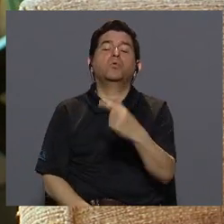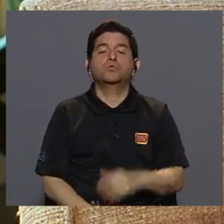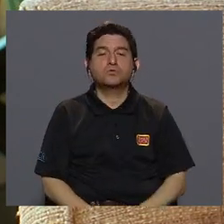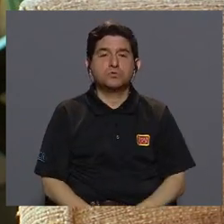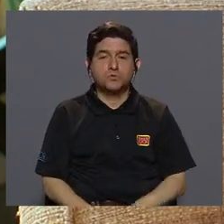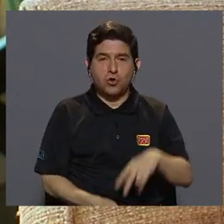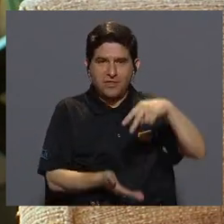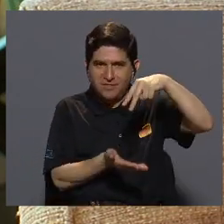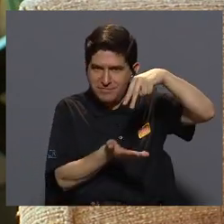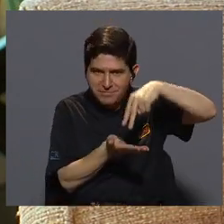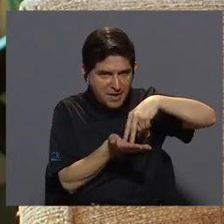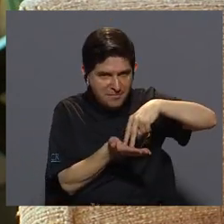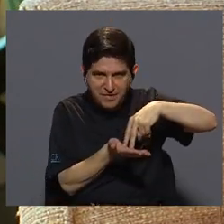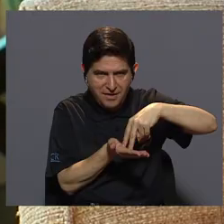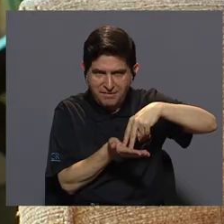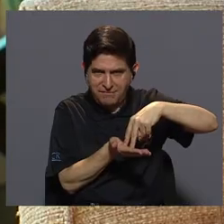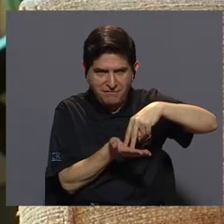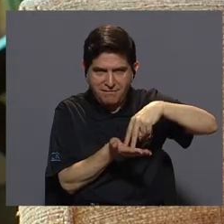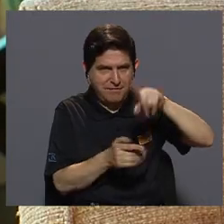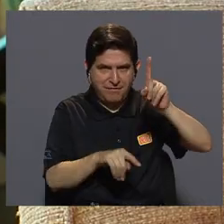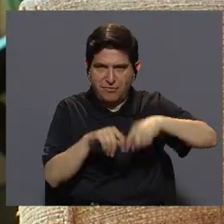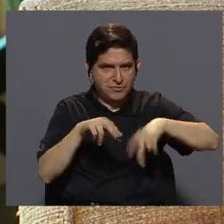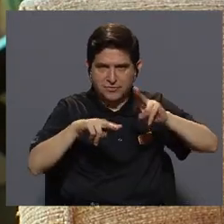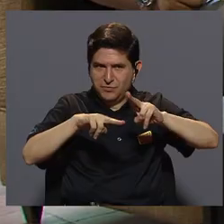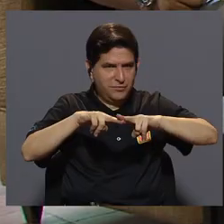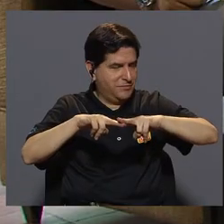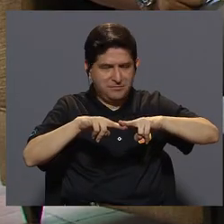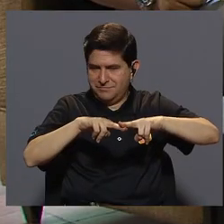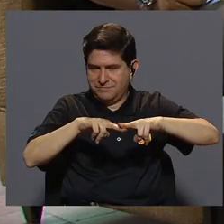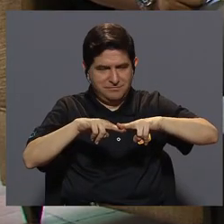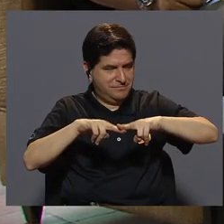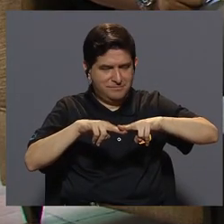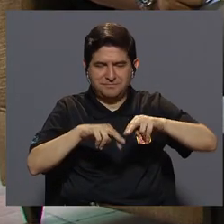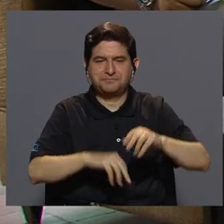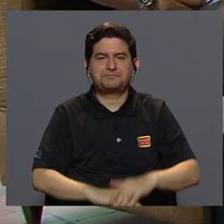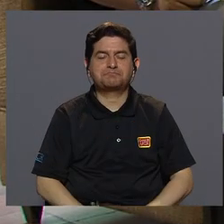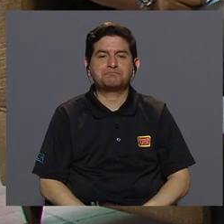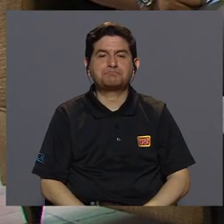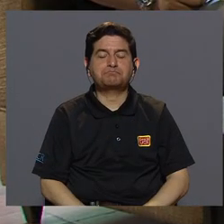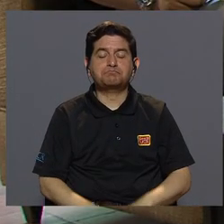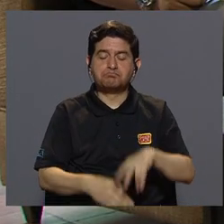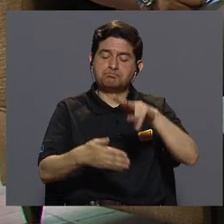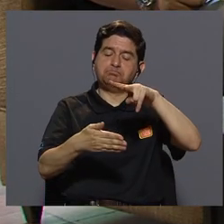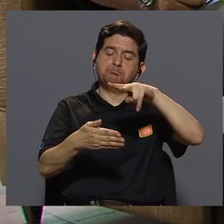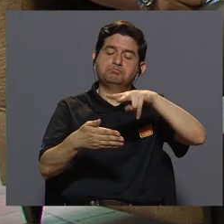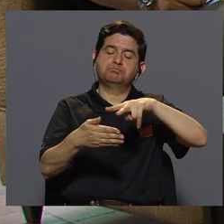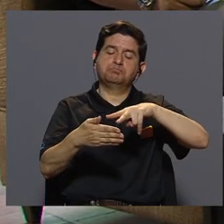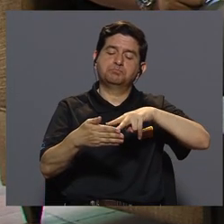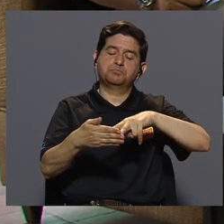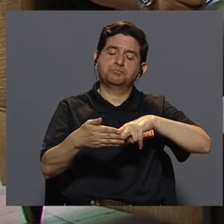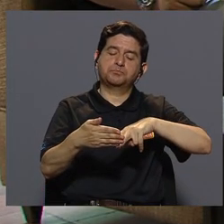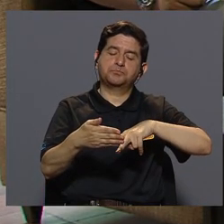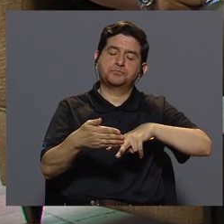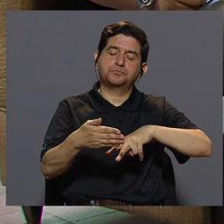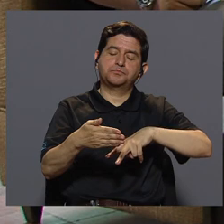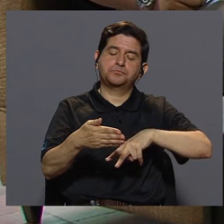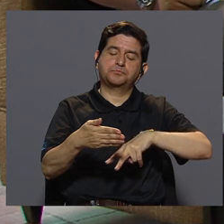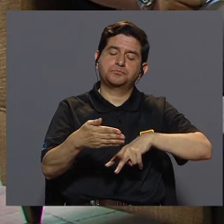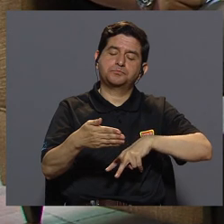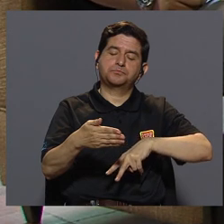gusto, parado, ni siquiera se pudo sentar. Entonces la lee y empieza a